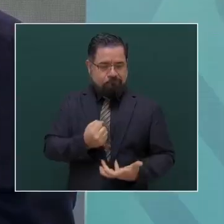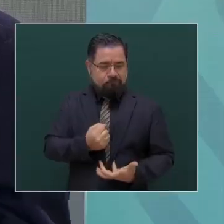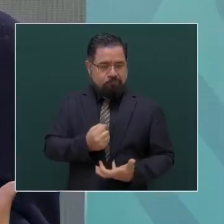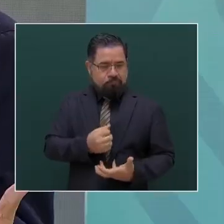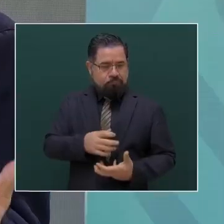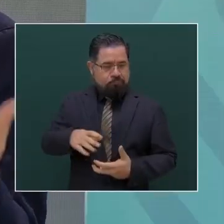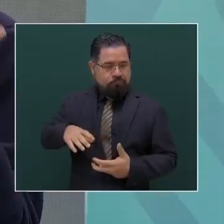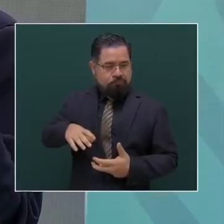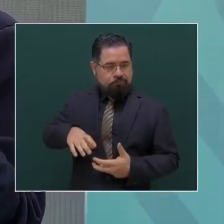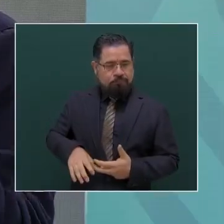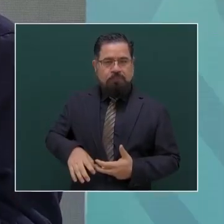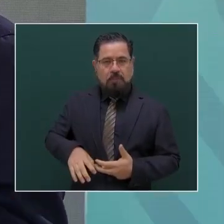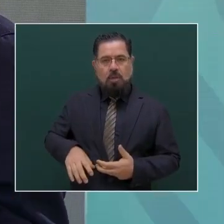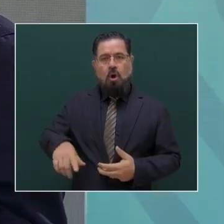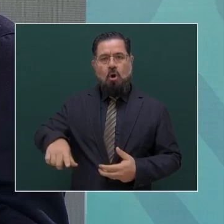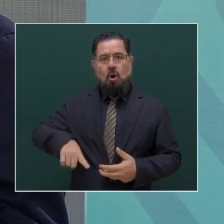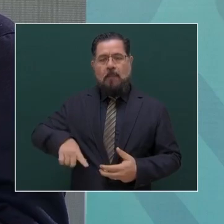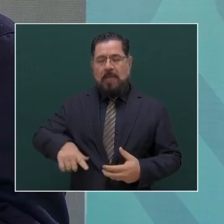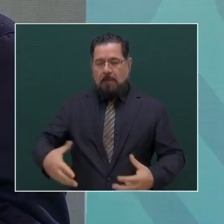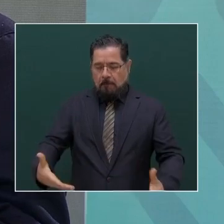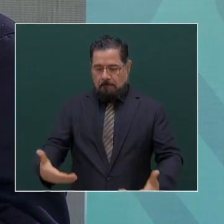El gobierno estaba ensimismado.